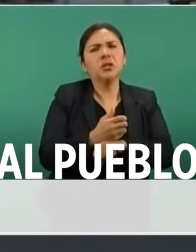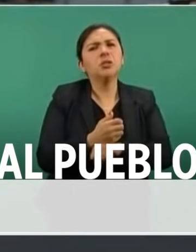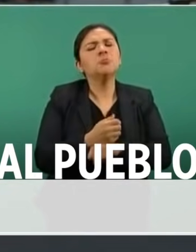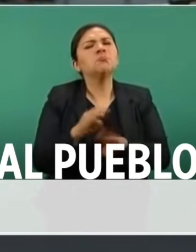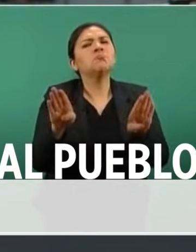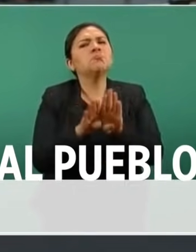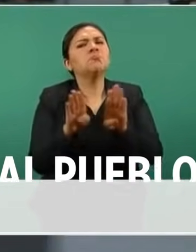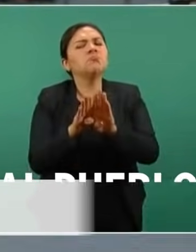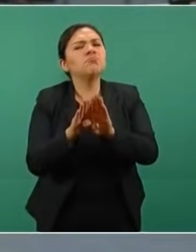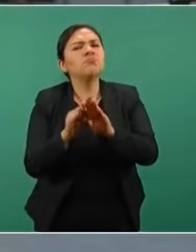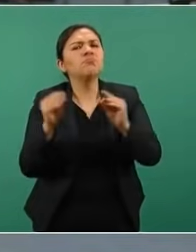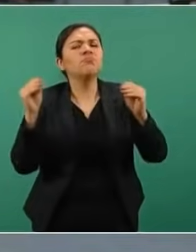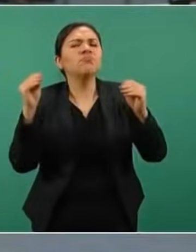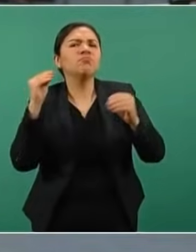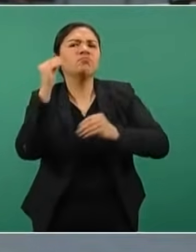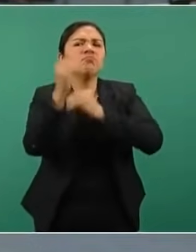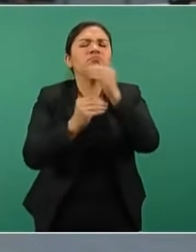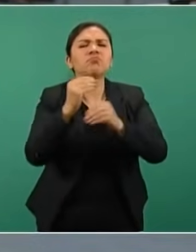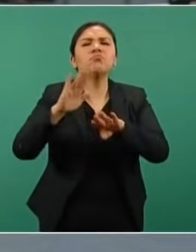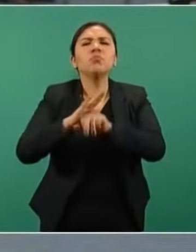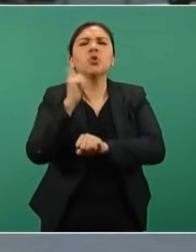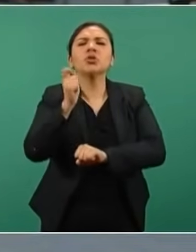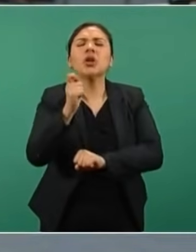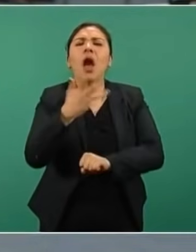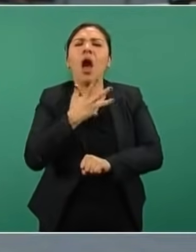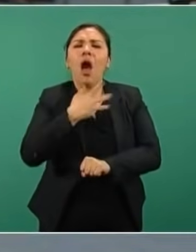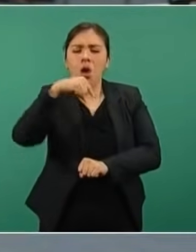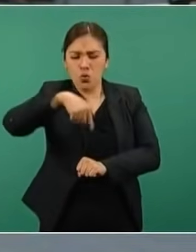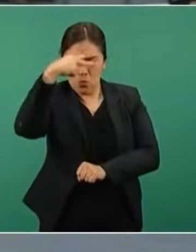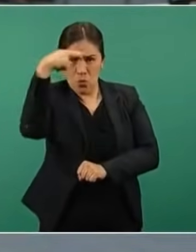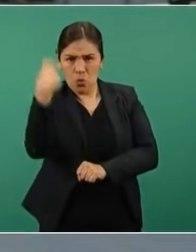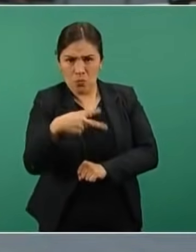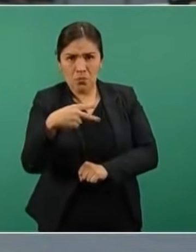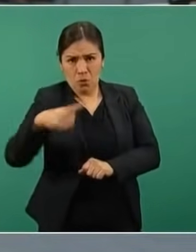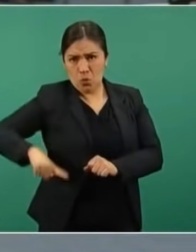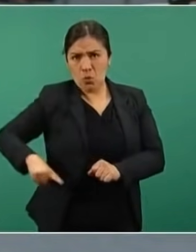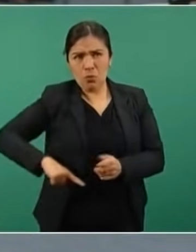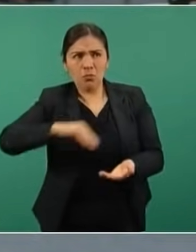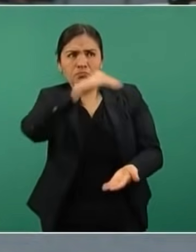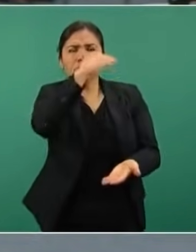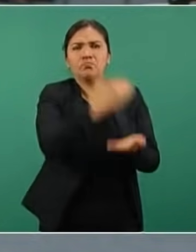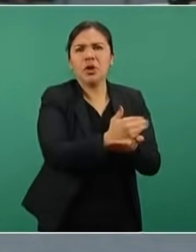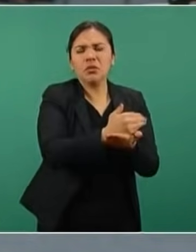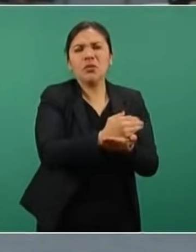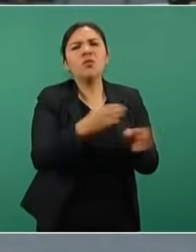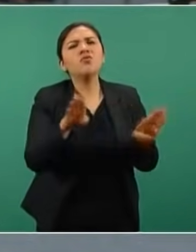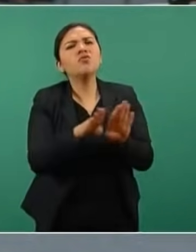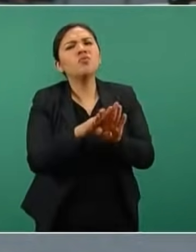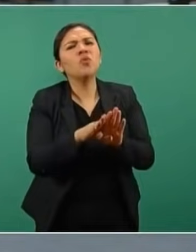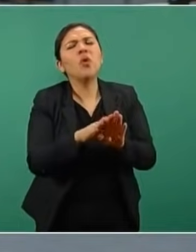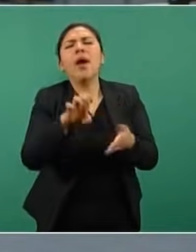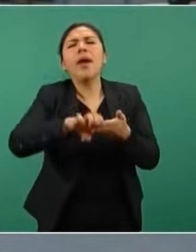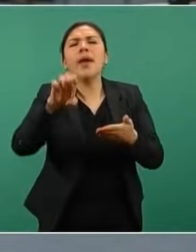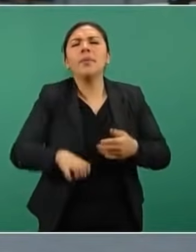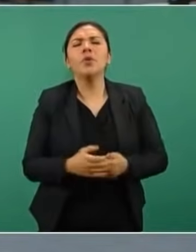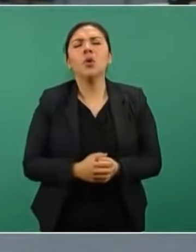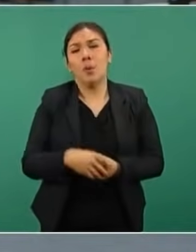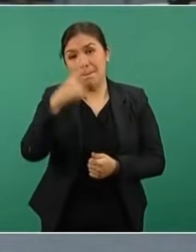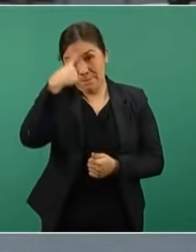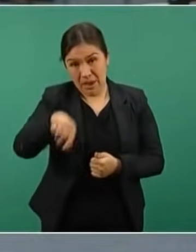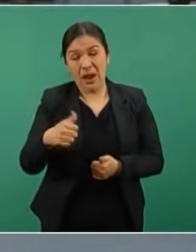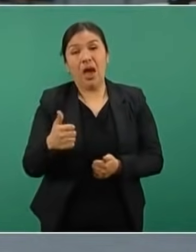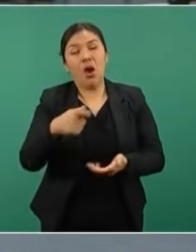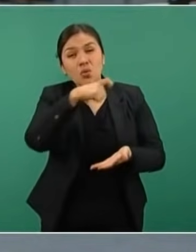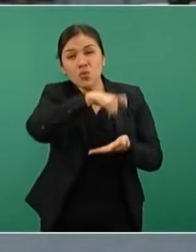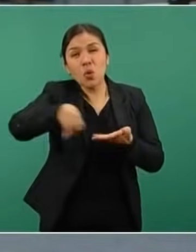sentido de que hay un bloqueo agrícola por parte del gobierno mexicano, esto por decisiones de su gobierno relacionadas, por ejemplo, con la importación